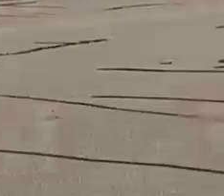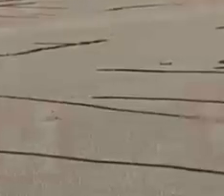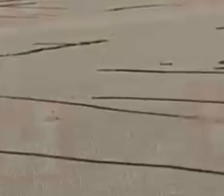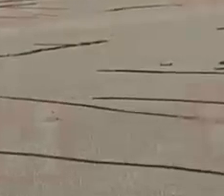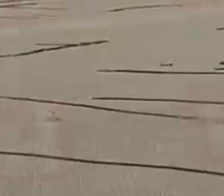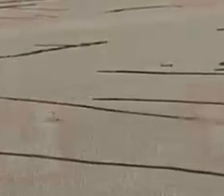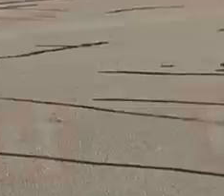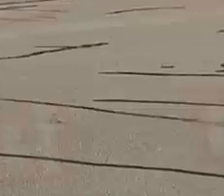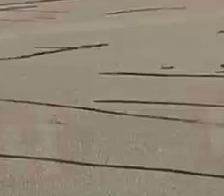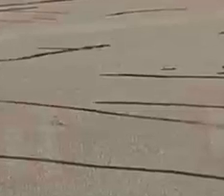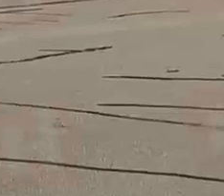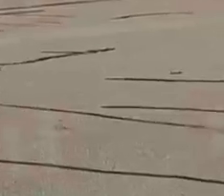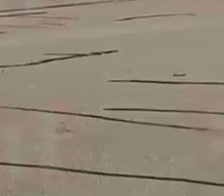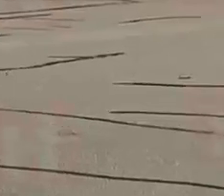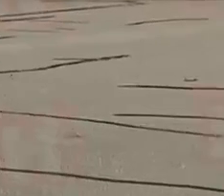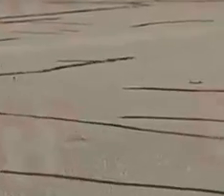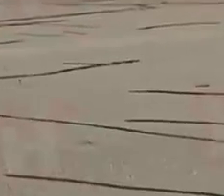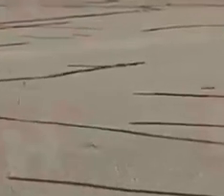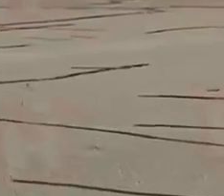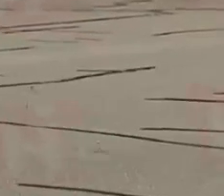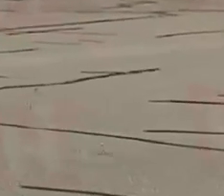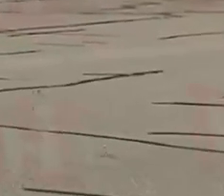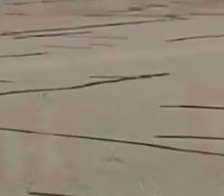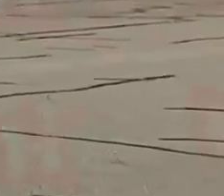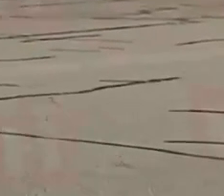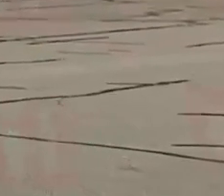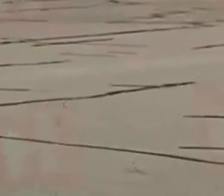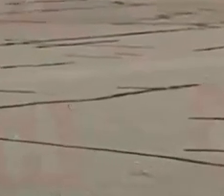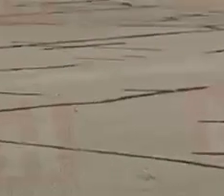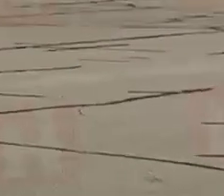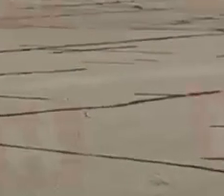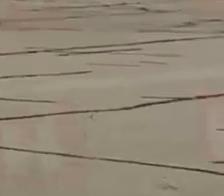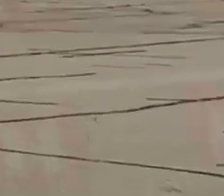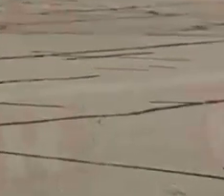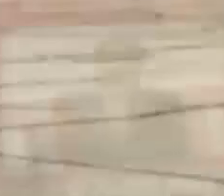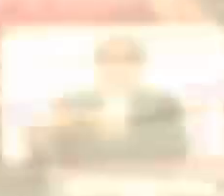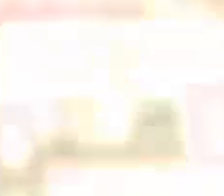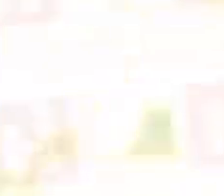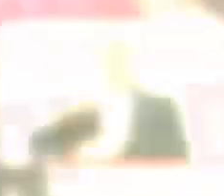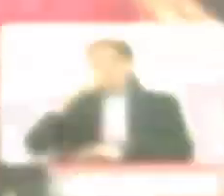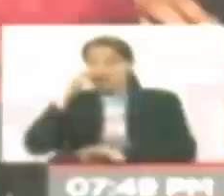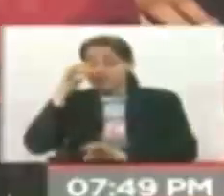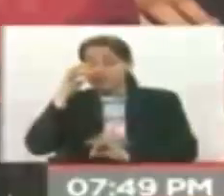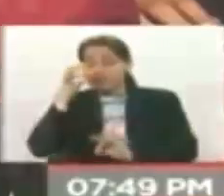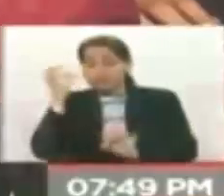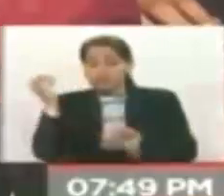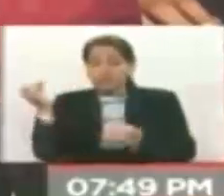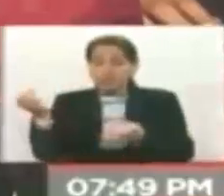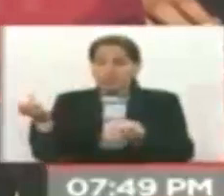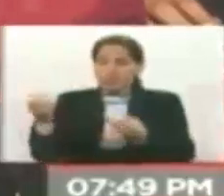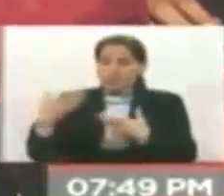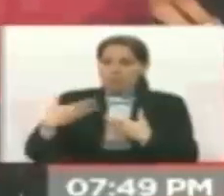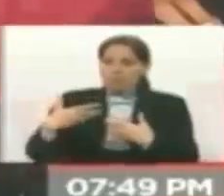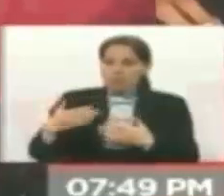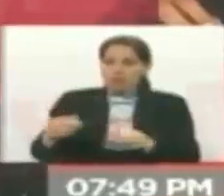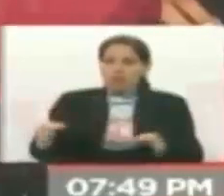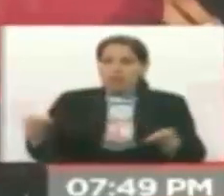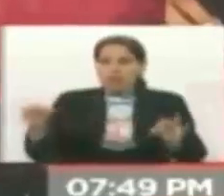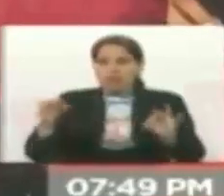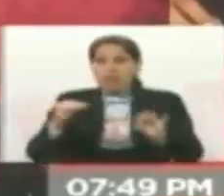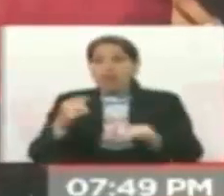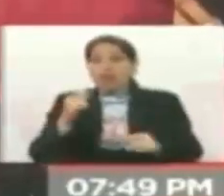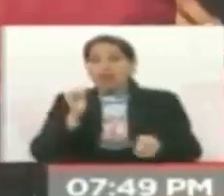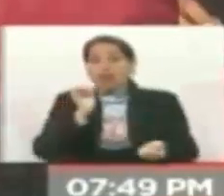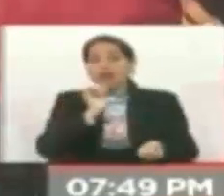la integridad física de Juan Guaidó es sumamente importante. Por otro lado, el primer vicepresidente del PSV, Diosdado